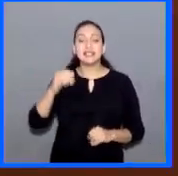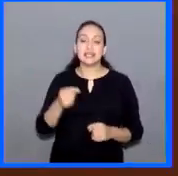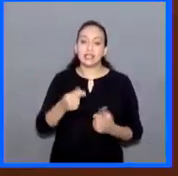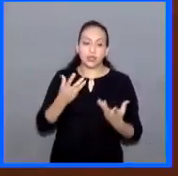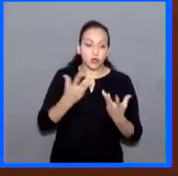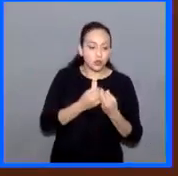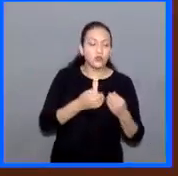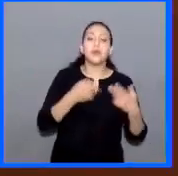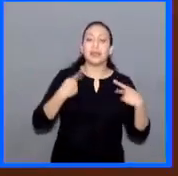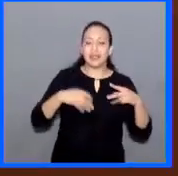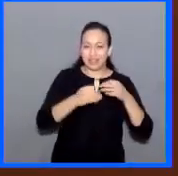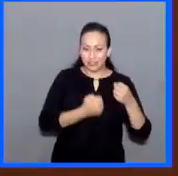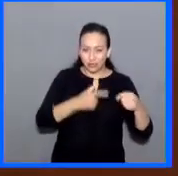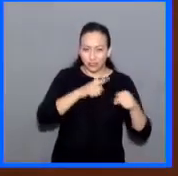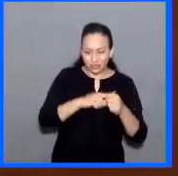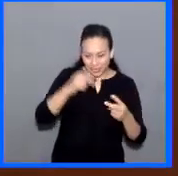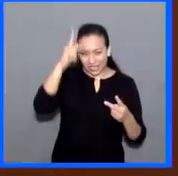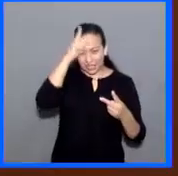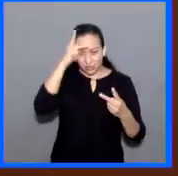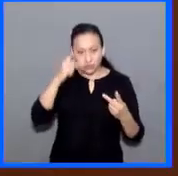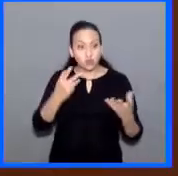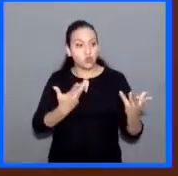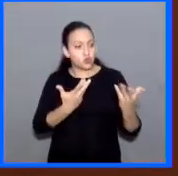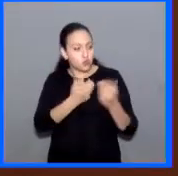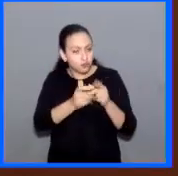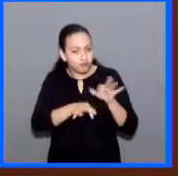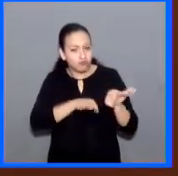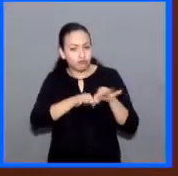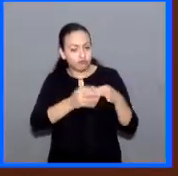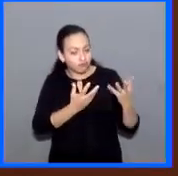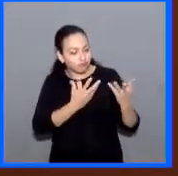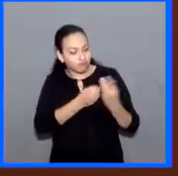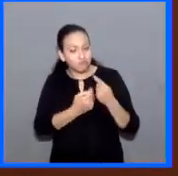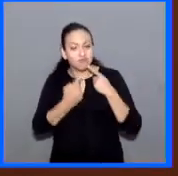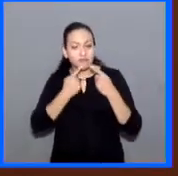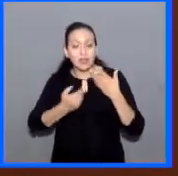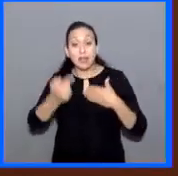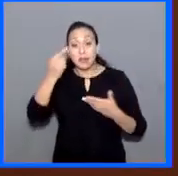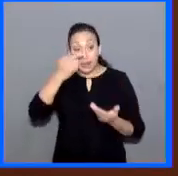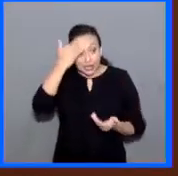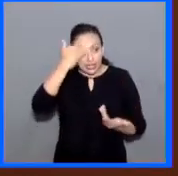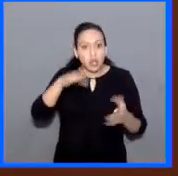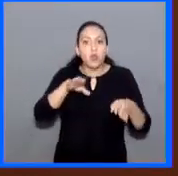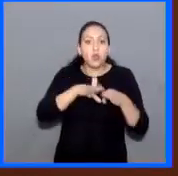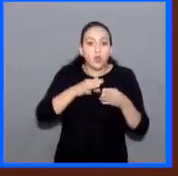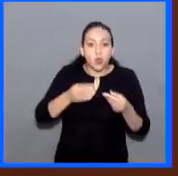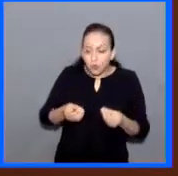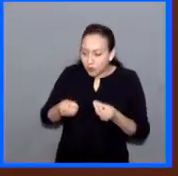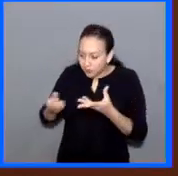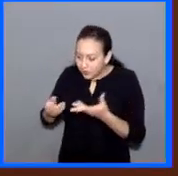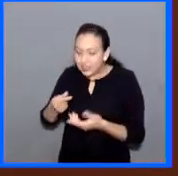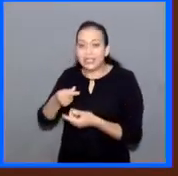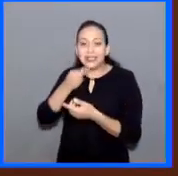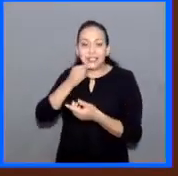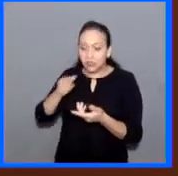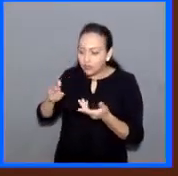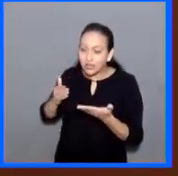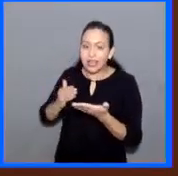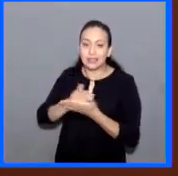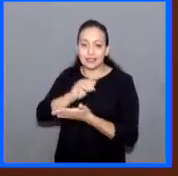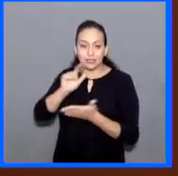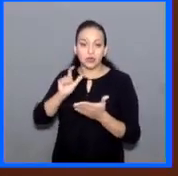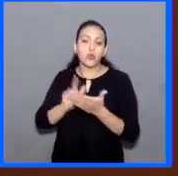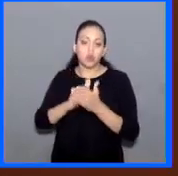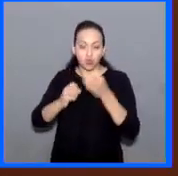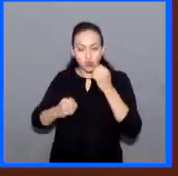con psicólogos que puedan también tener la información, estar actualizados y que podamos entre todos, pues que